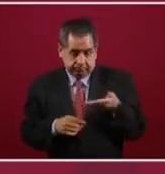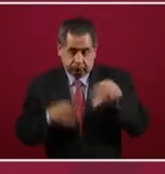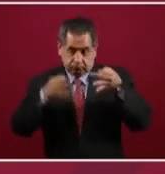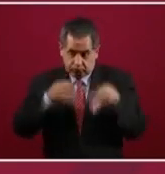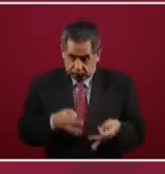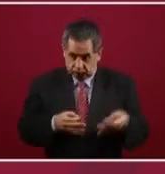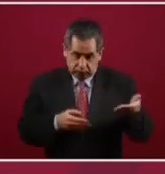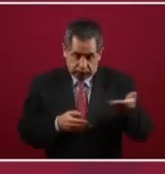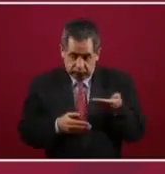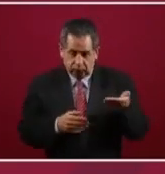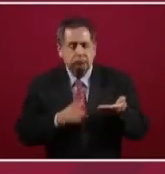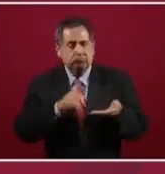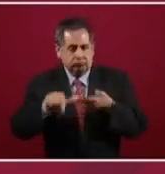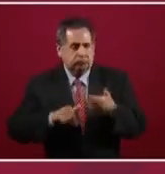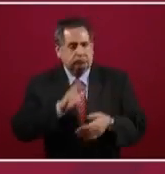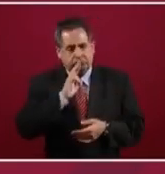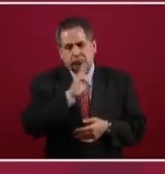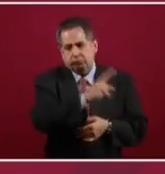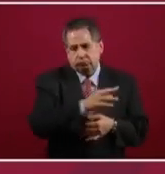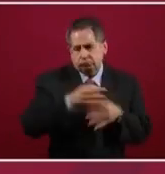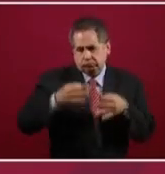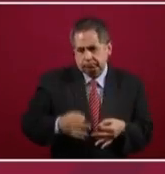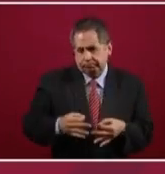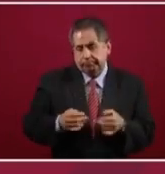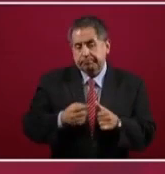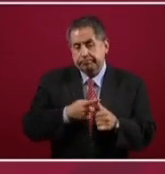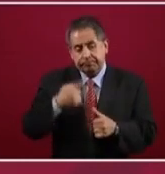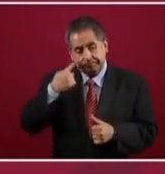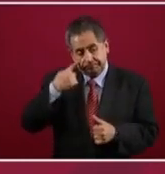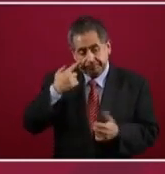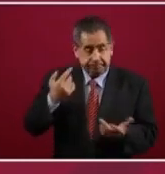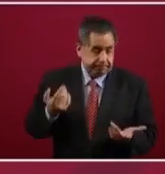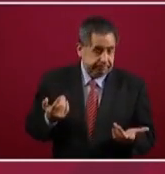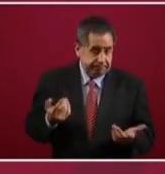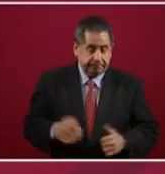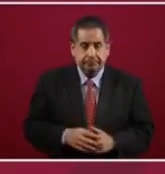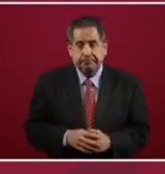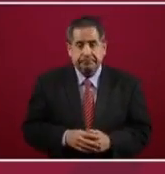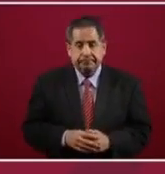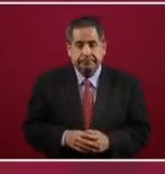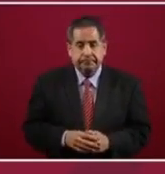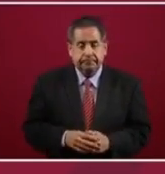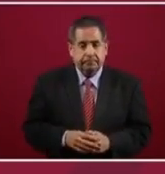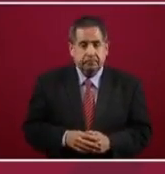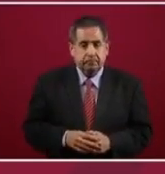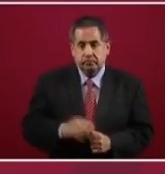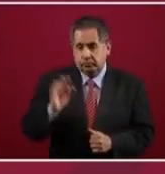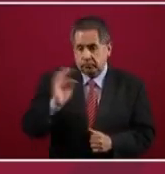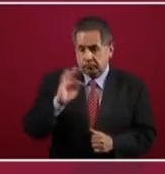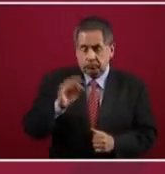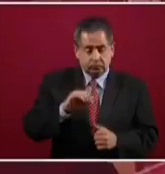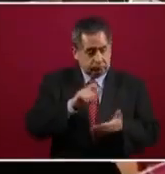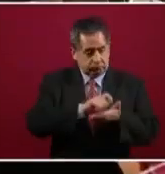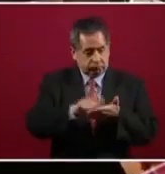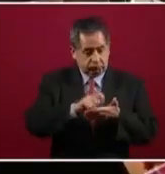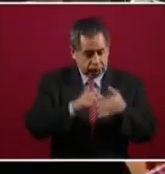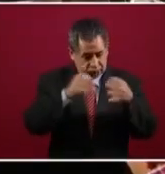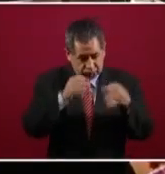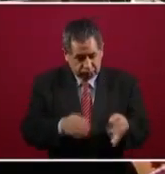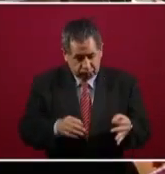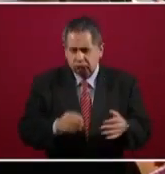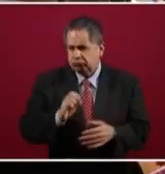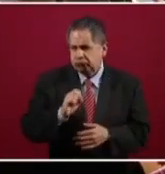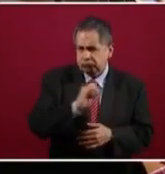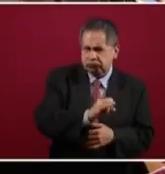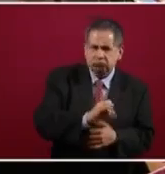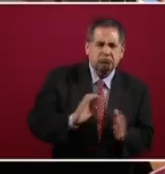qué consideraciones, pero si hay un escrito formal, sí,